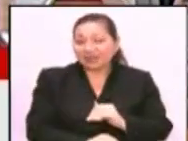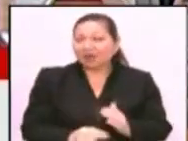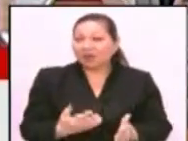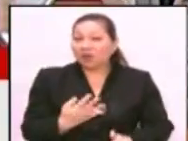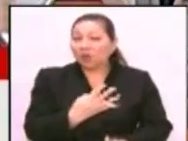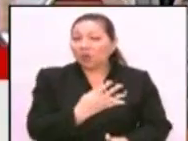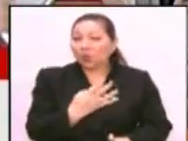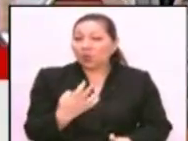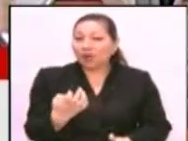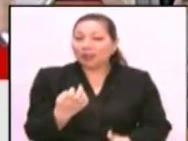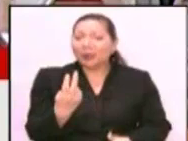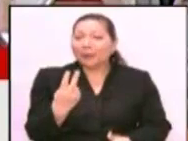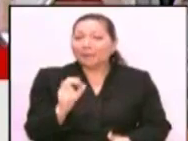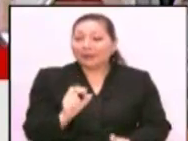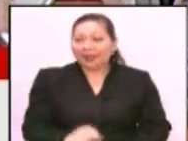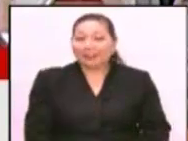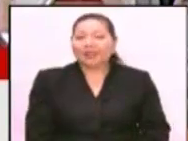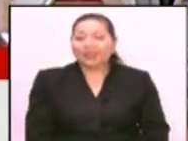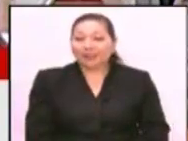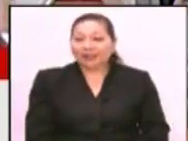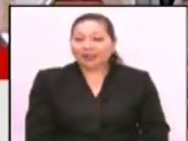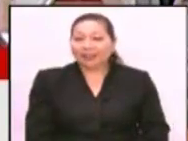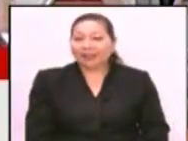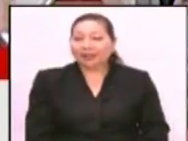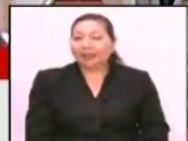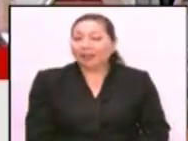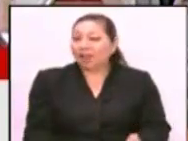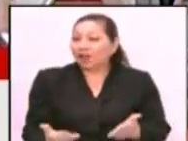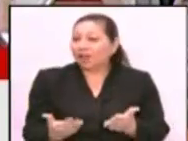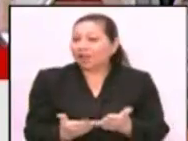casi 420